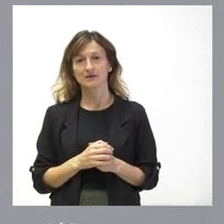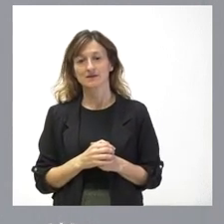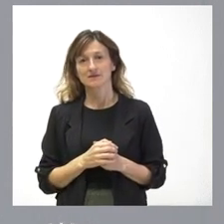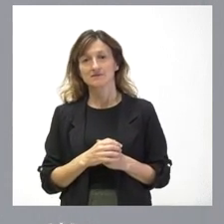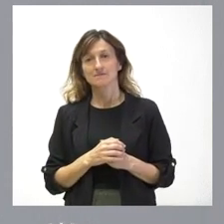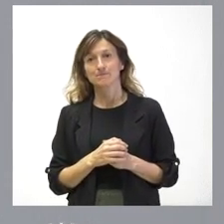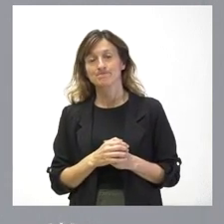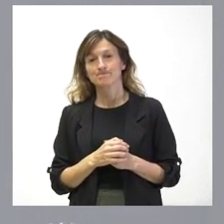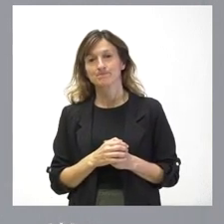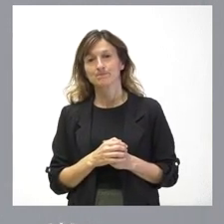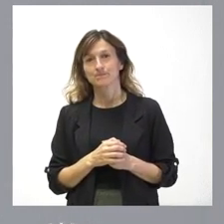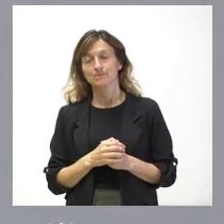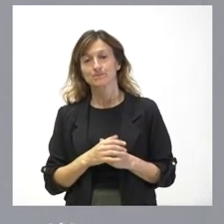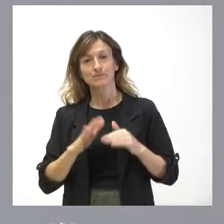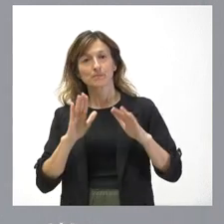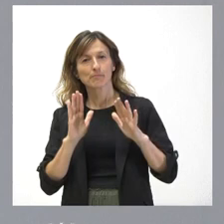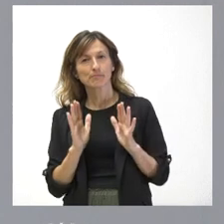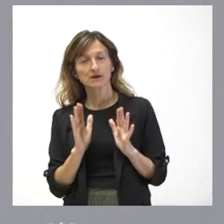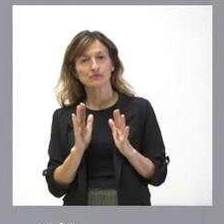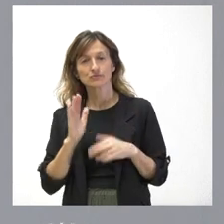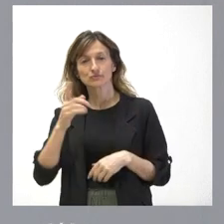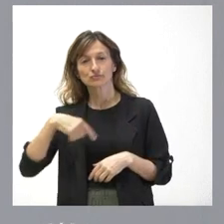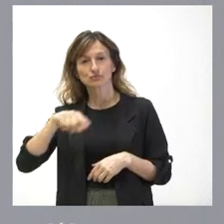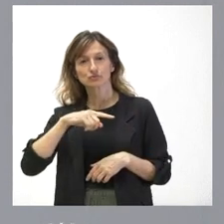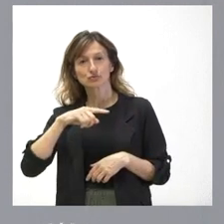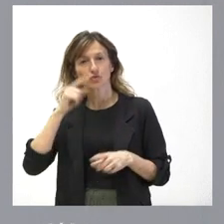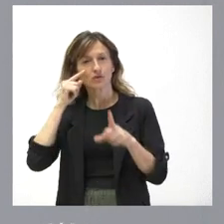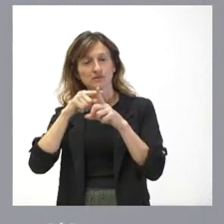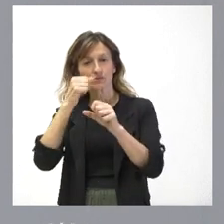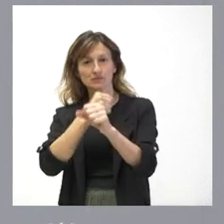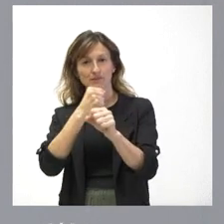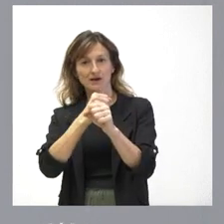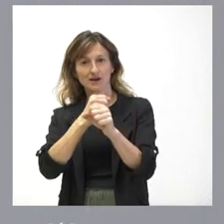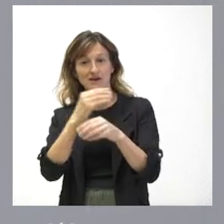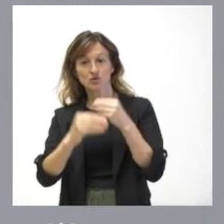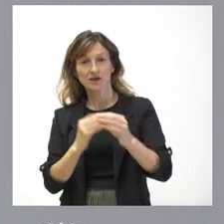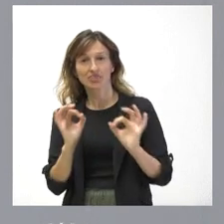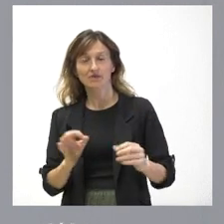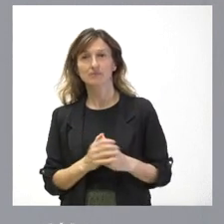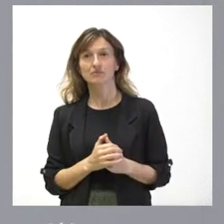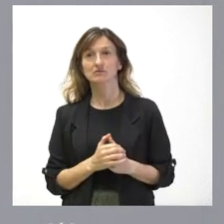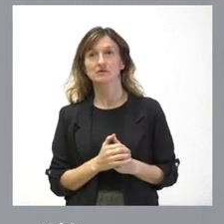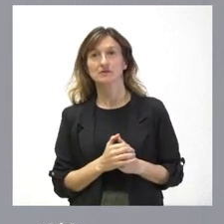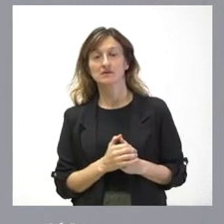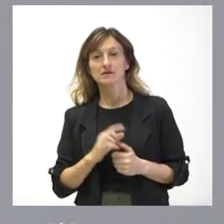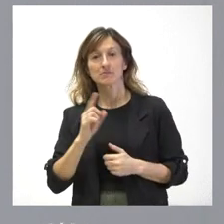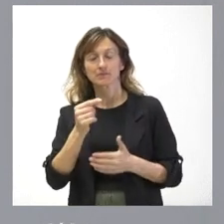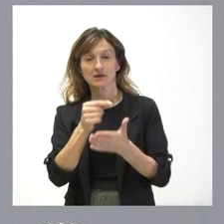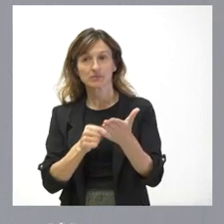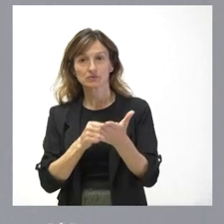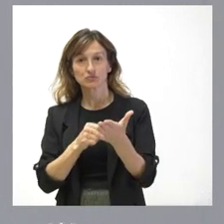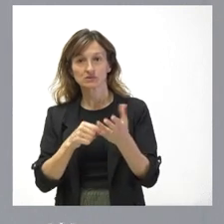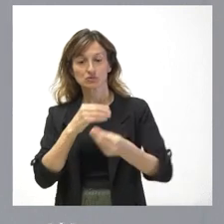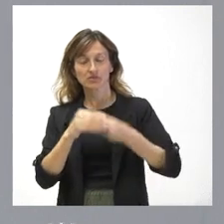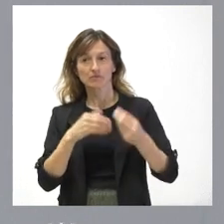esto no existe pero nuestra misión es trabajar y en eso estamos trabajando ya saben que hicimos la primera carga del presupuesto ya saben también que